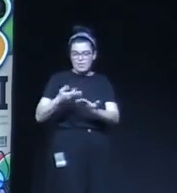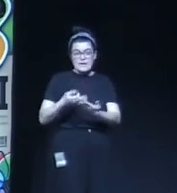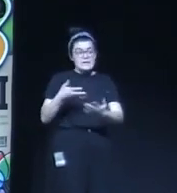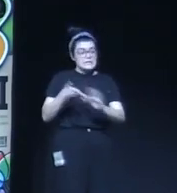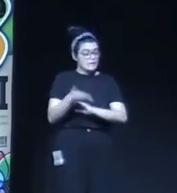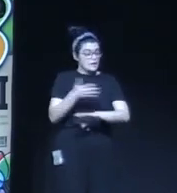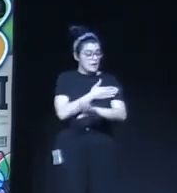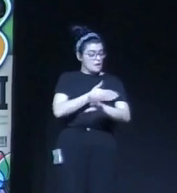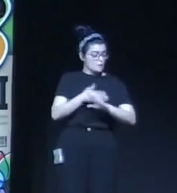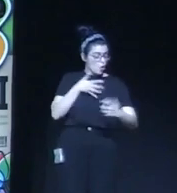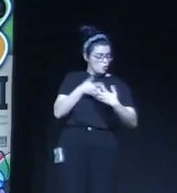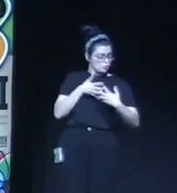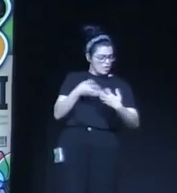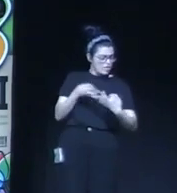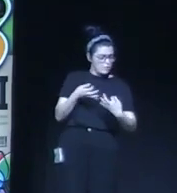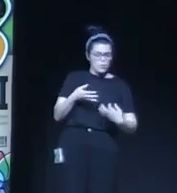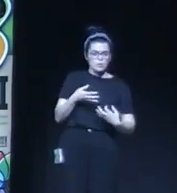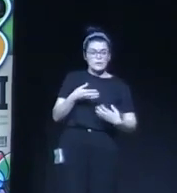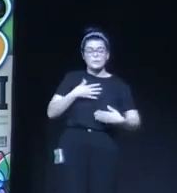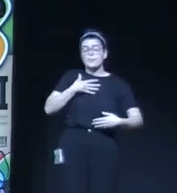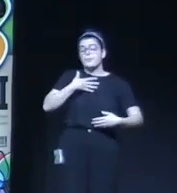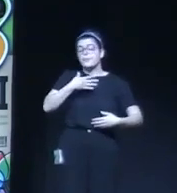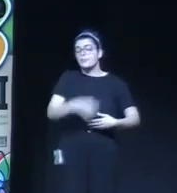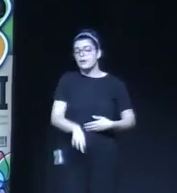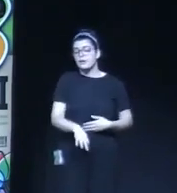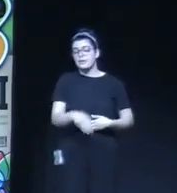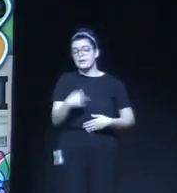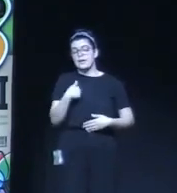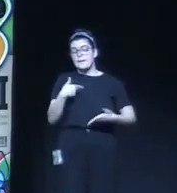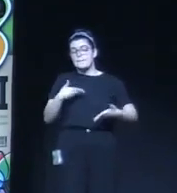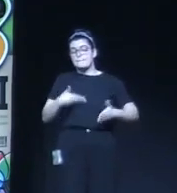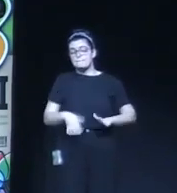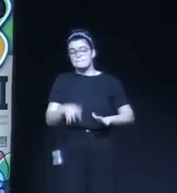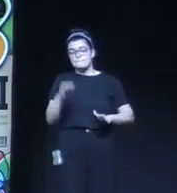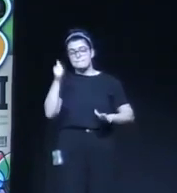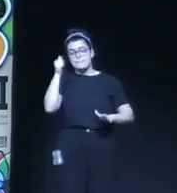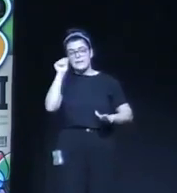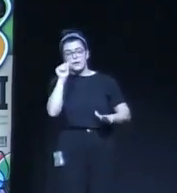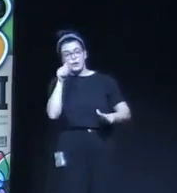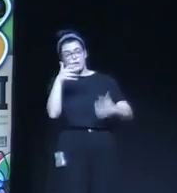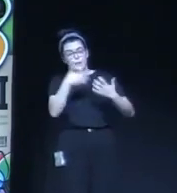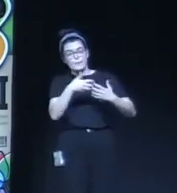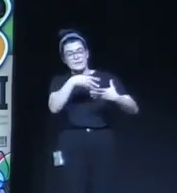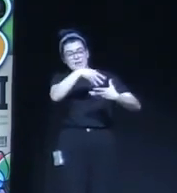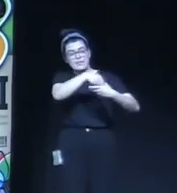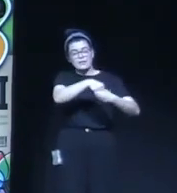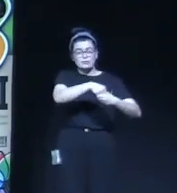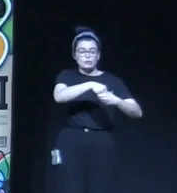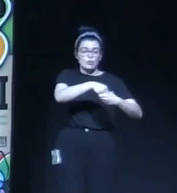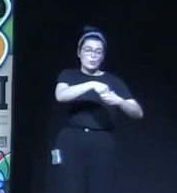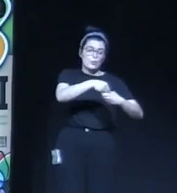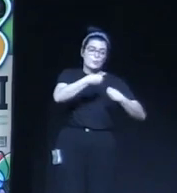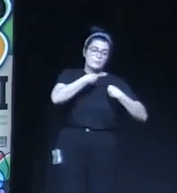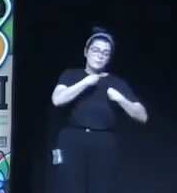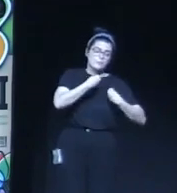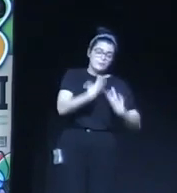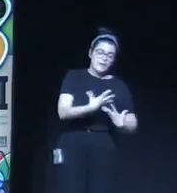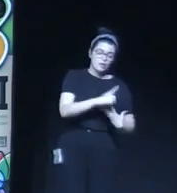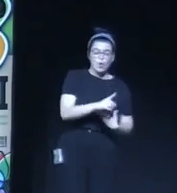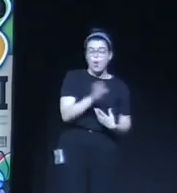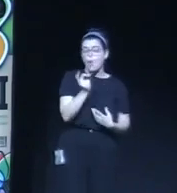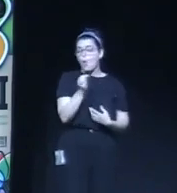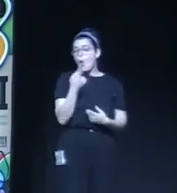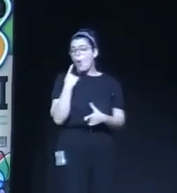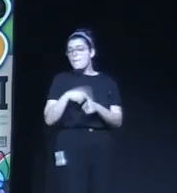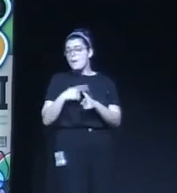que a mi hijo igual no le tienen bien en la empresa, si a mi primo le van a